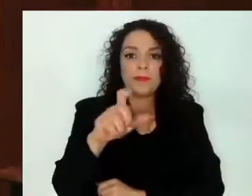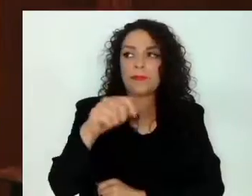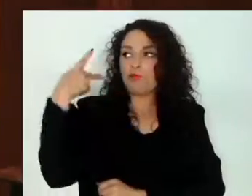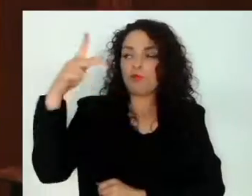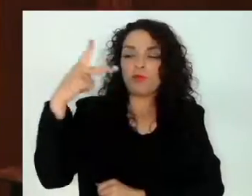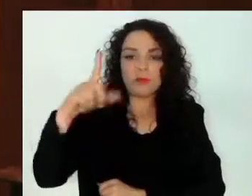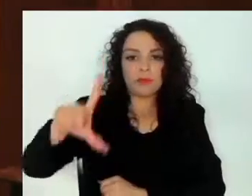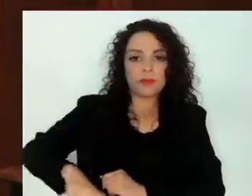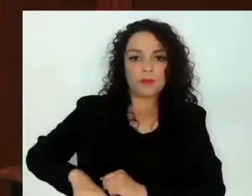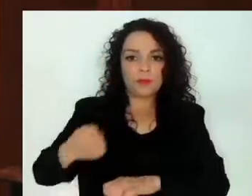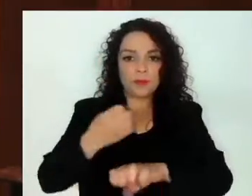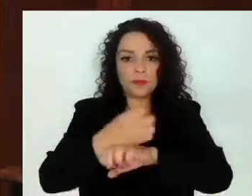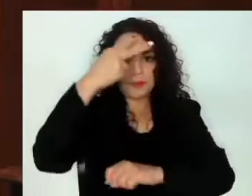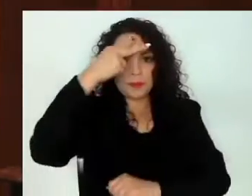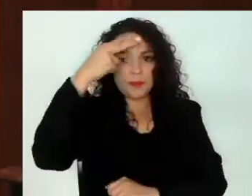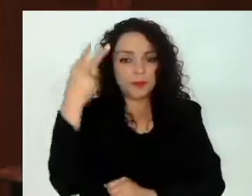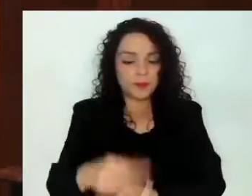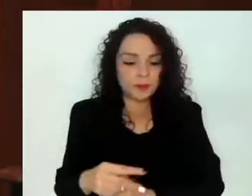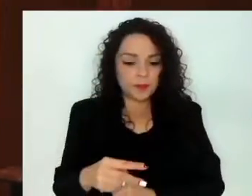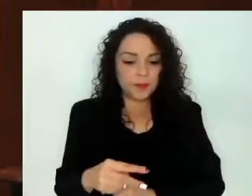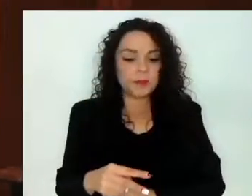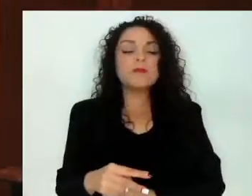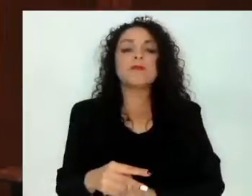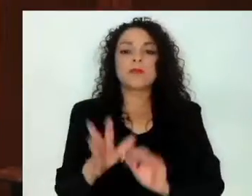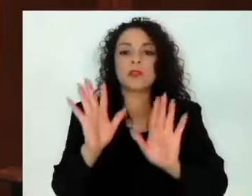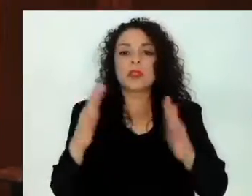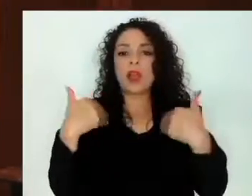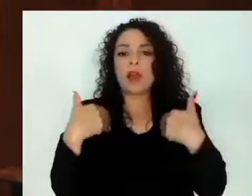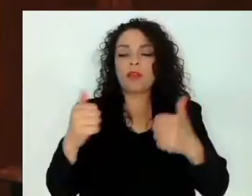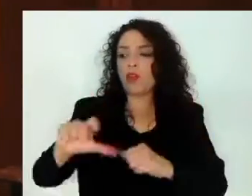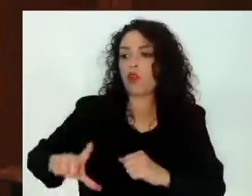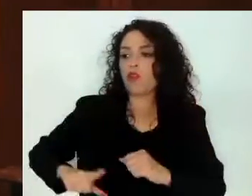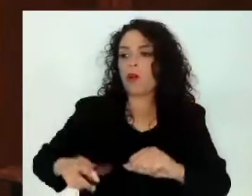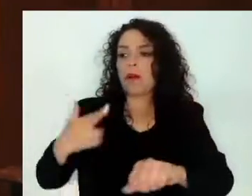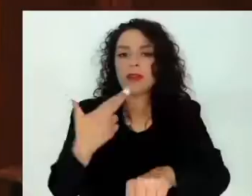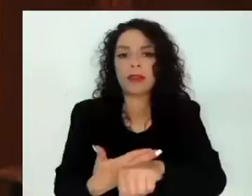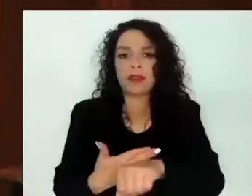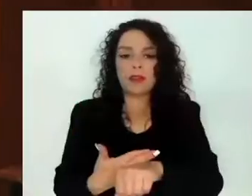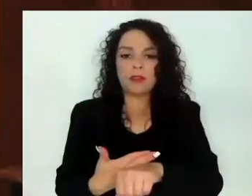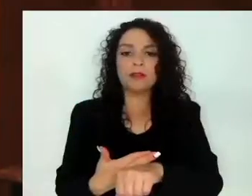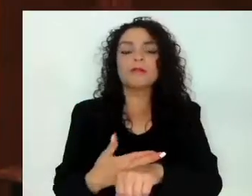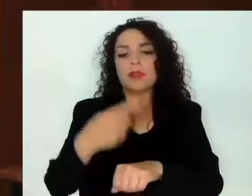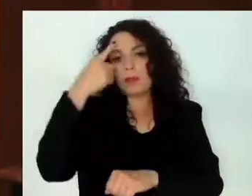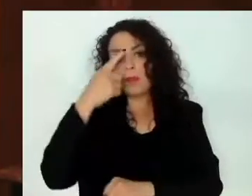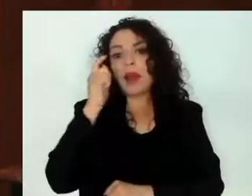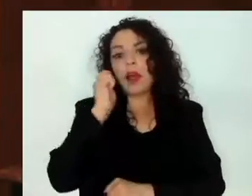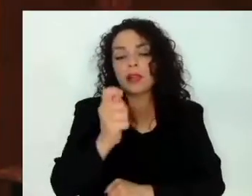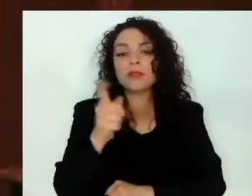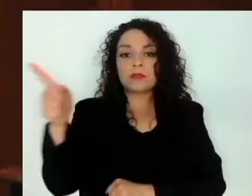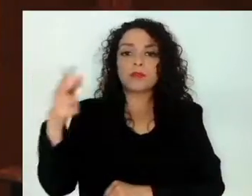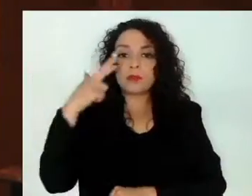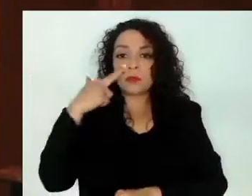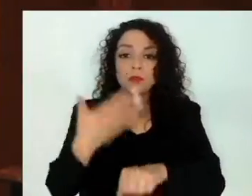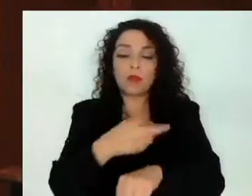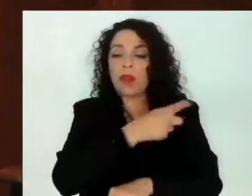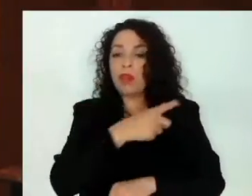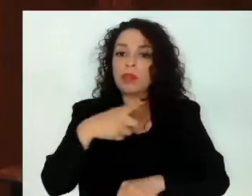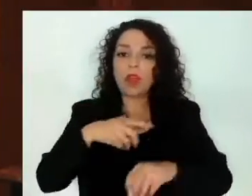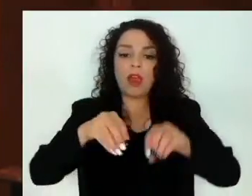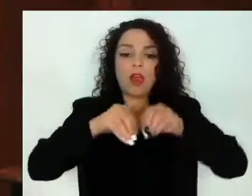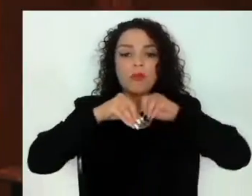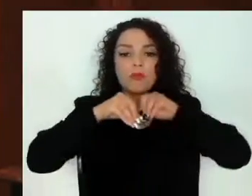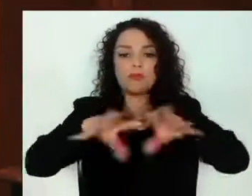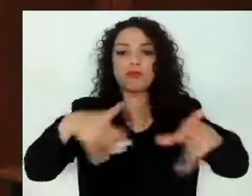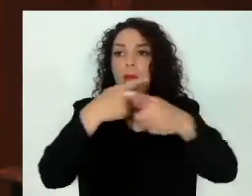Lo tendrá por entendido el gobernador del Estado, haciendo que se publique y se cumpla. Dado el Palacio de Poder